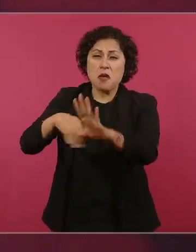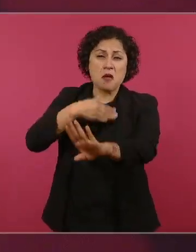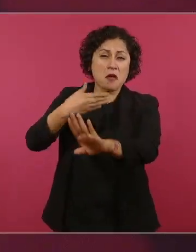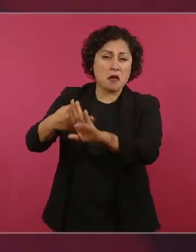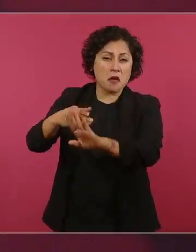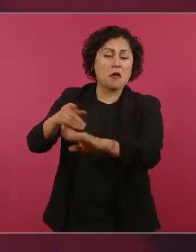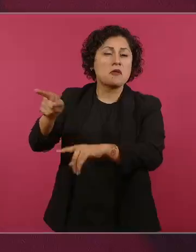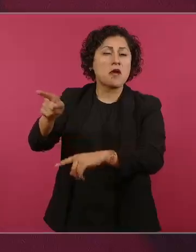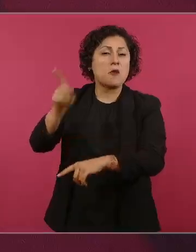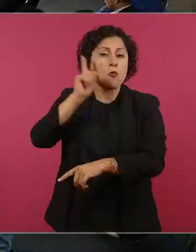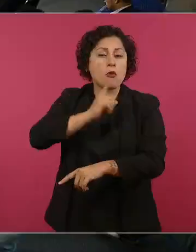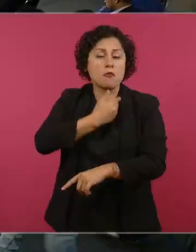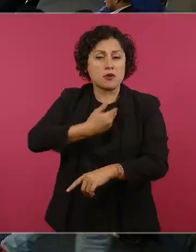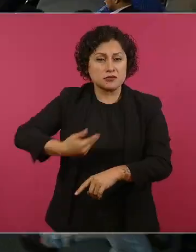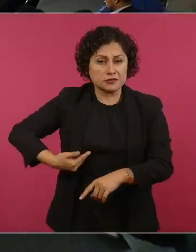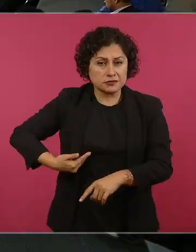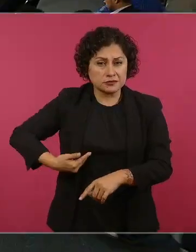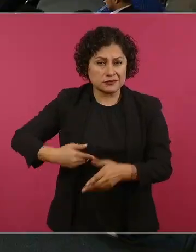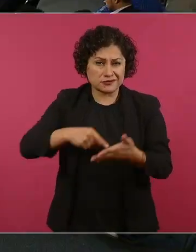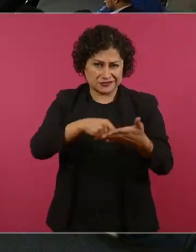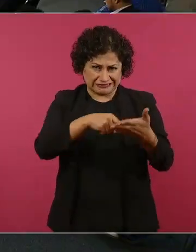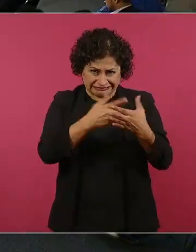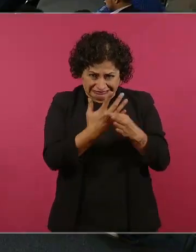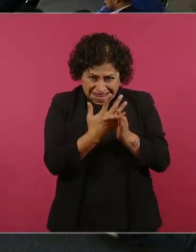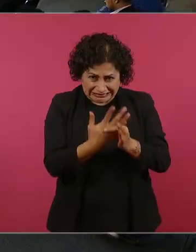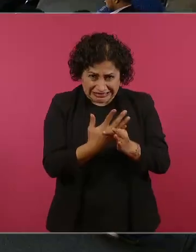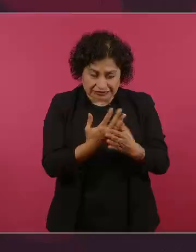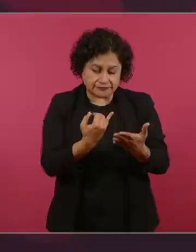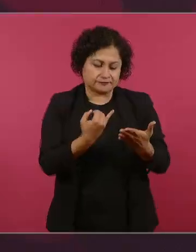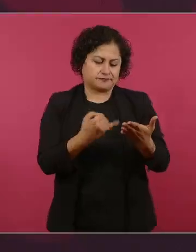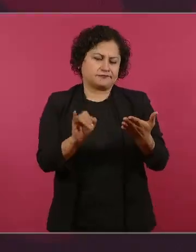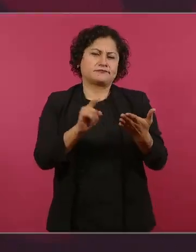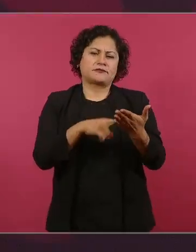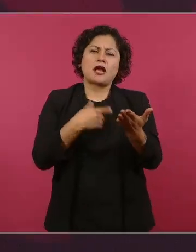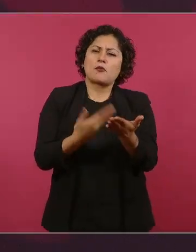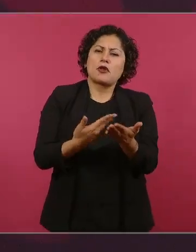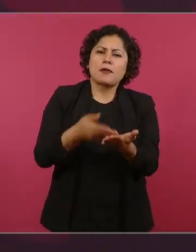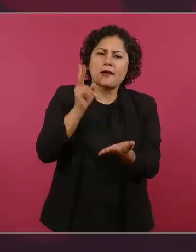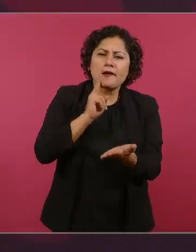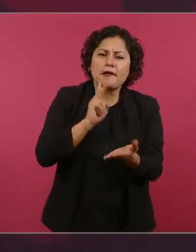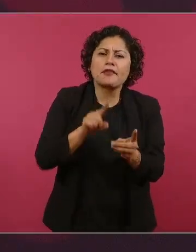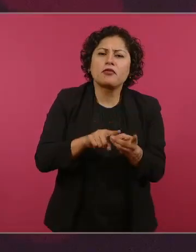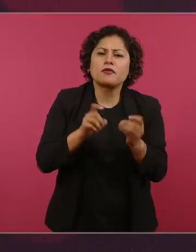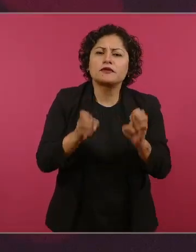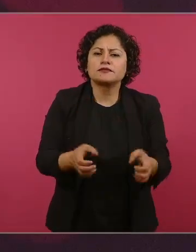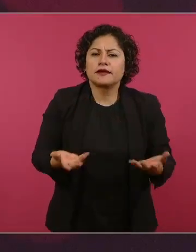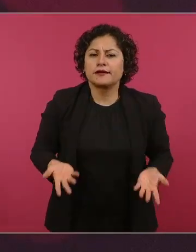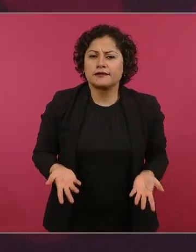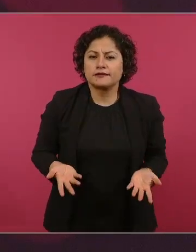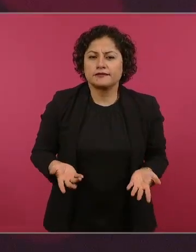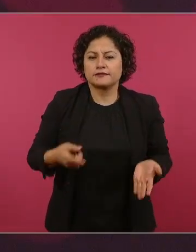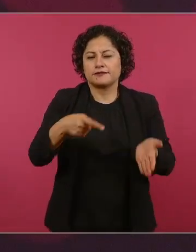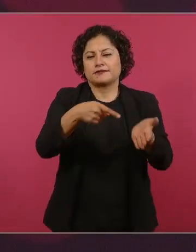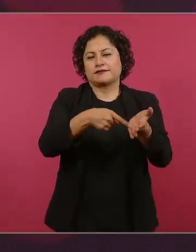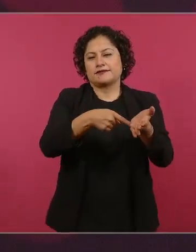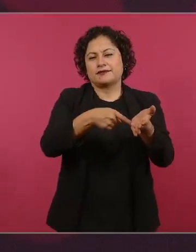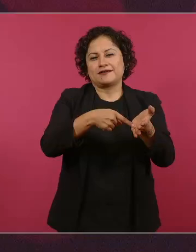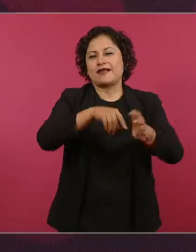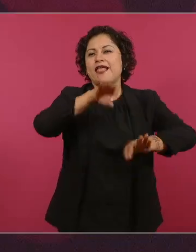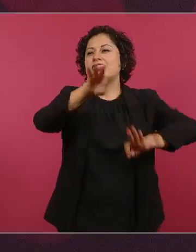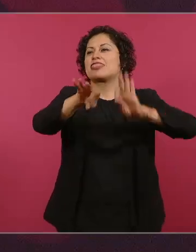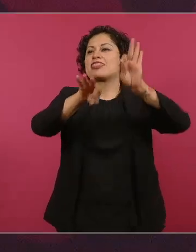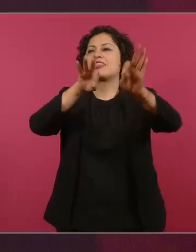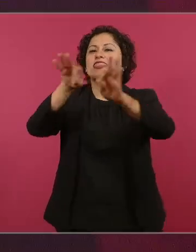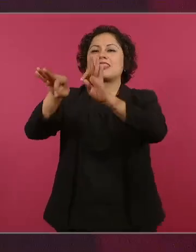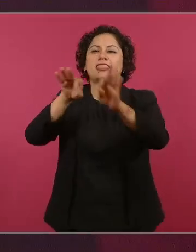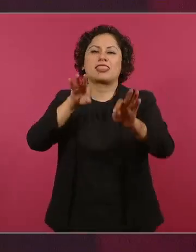O sea, es una tomadura de pelo. Les afecta mucho. No son